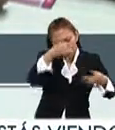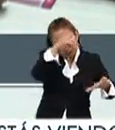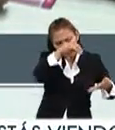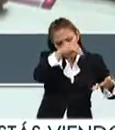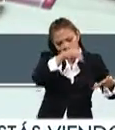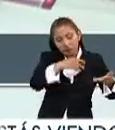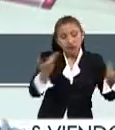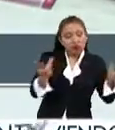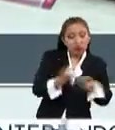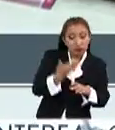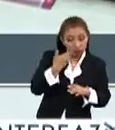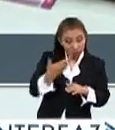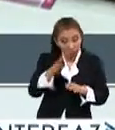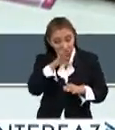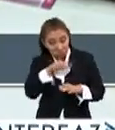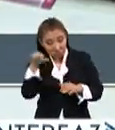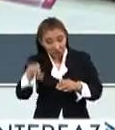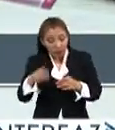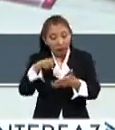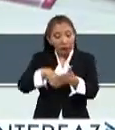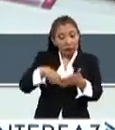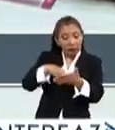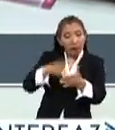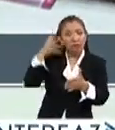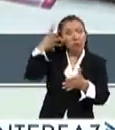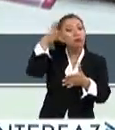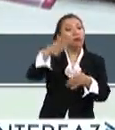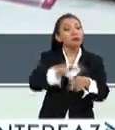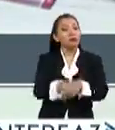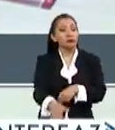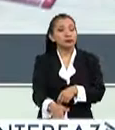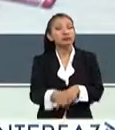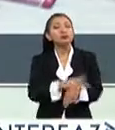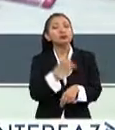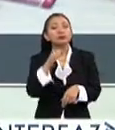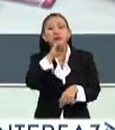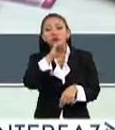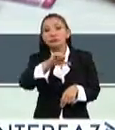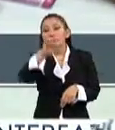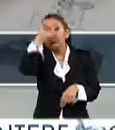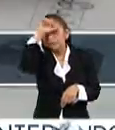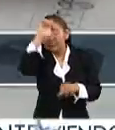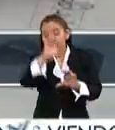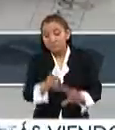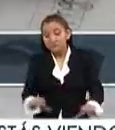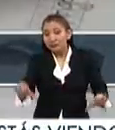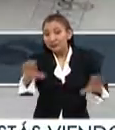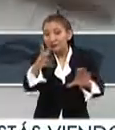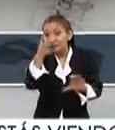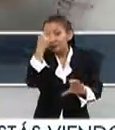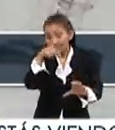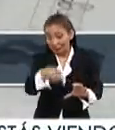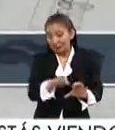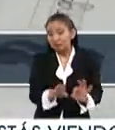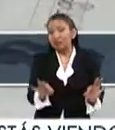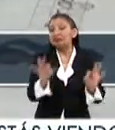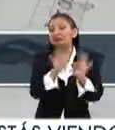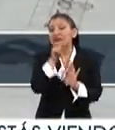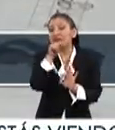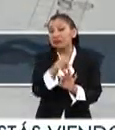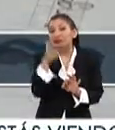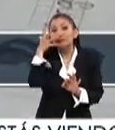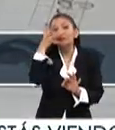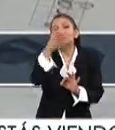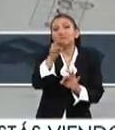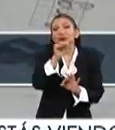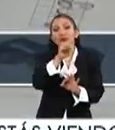cómo vamos, también tenemos que repensar hacia dónde vamos en el futuro, porque la alfabetización digital también es un tema importante que viene a futuro